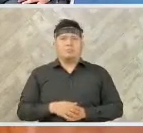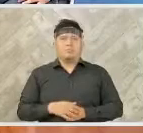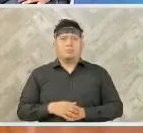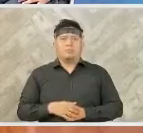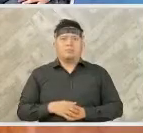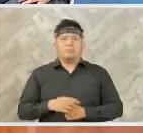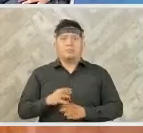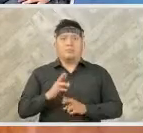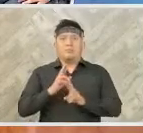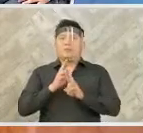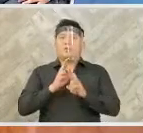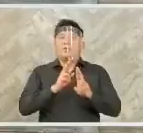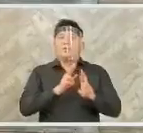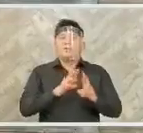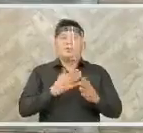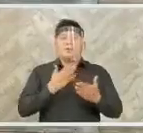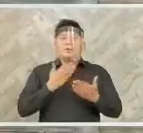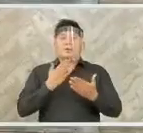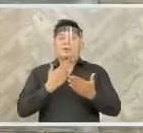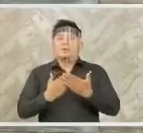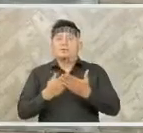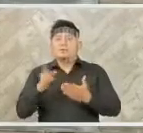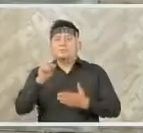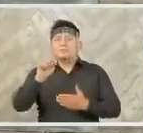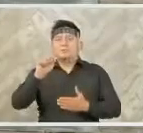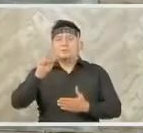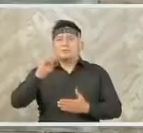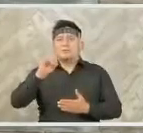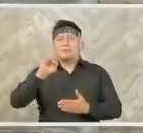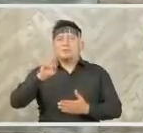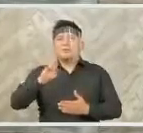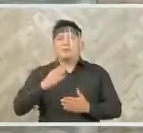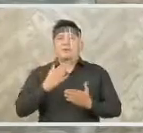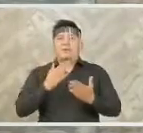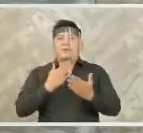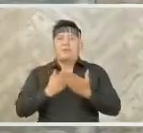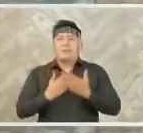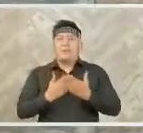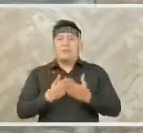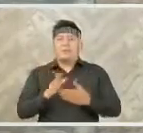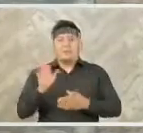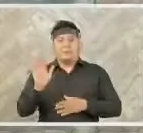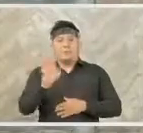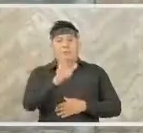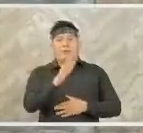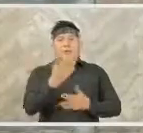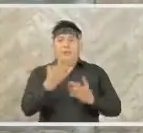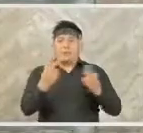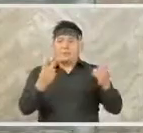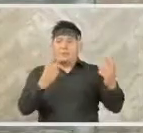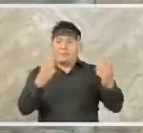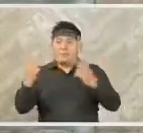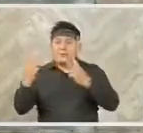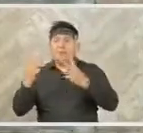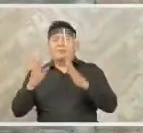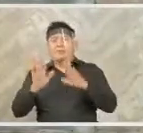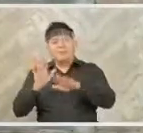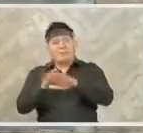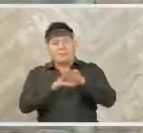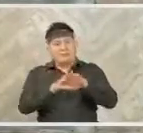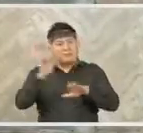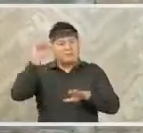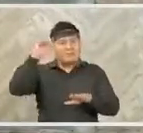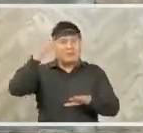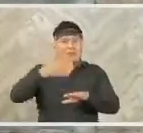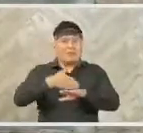La respuesta, muchísimas gracias a Samir Fayet Corona, ahí estaba. A usted le invito a que esté muy conectado con nosotros. Recuerde, como lo estaba